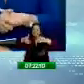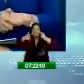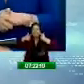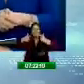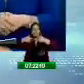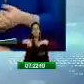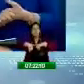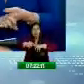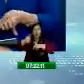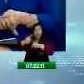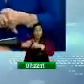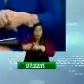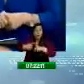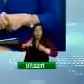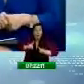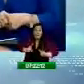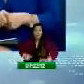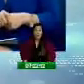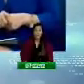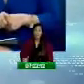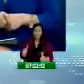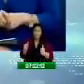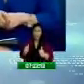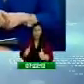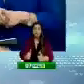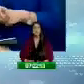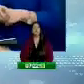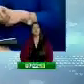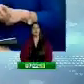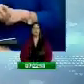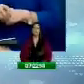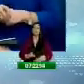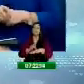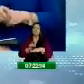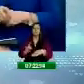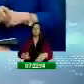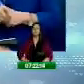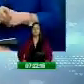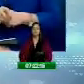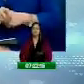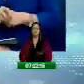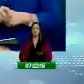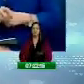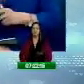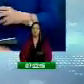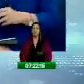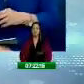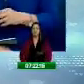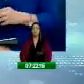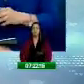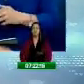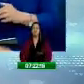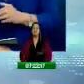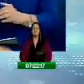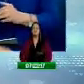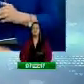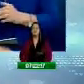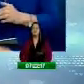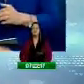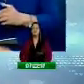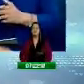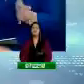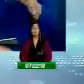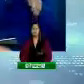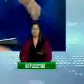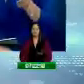nos sintonizan, que son fieles televidentes de RTS y de La Noticia. La importancia de recalcarles que son un grupo